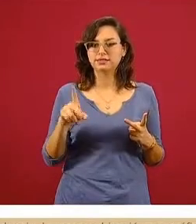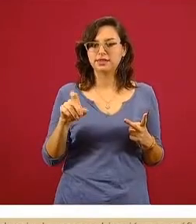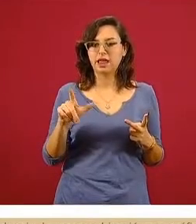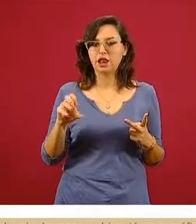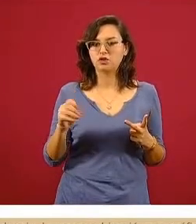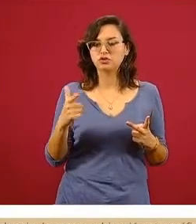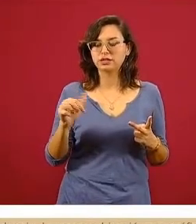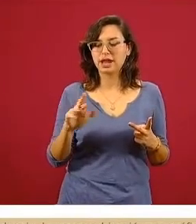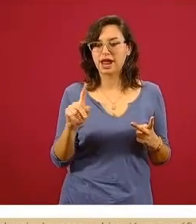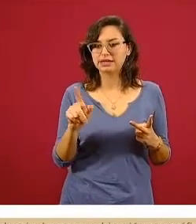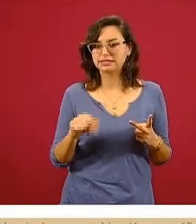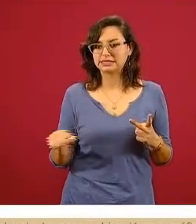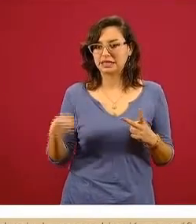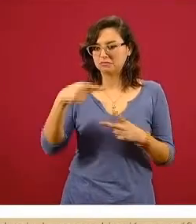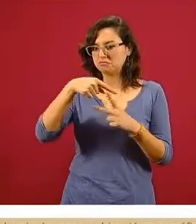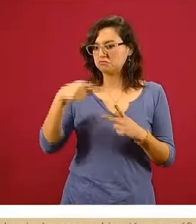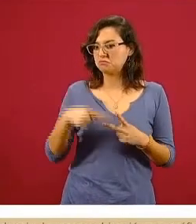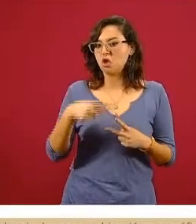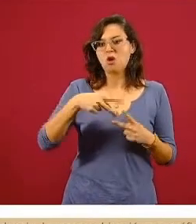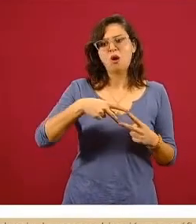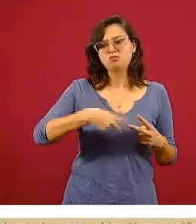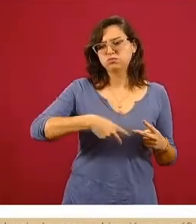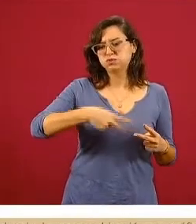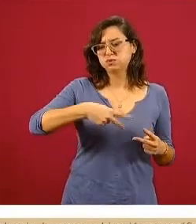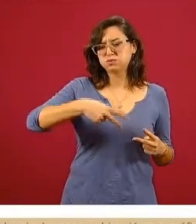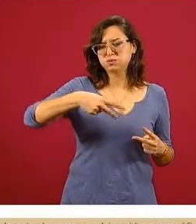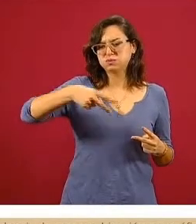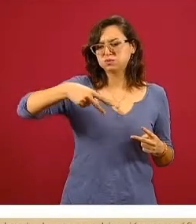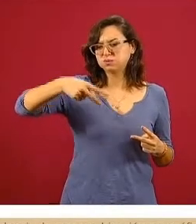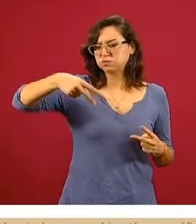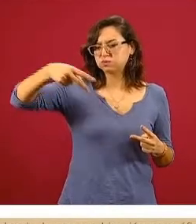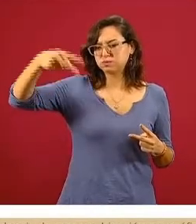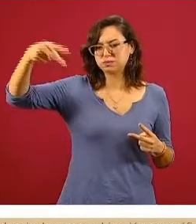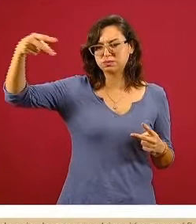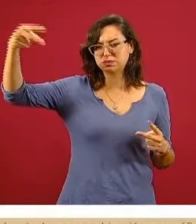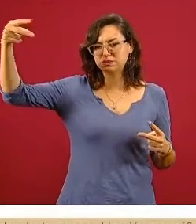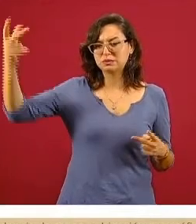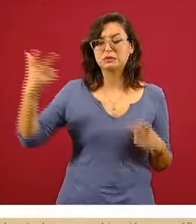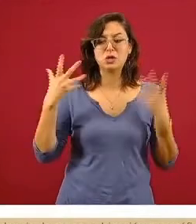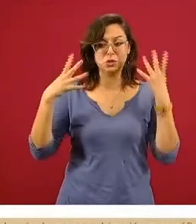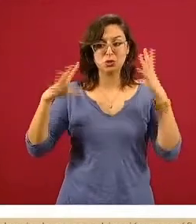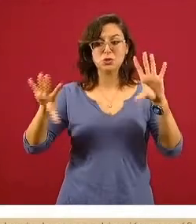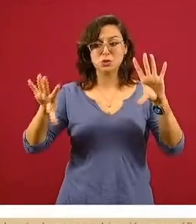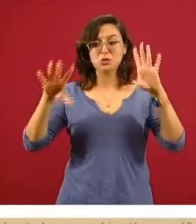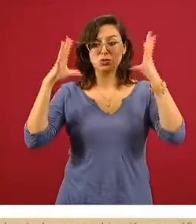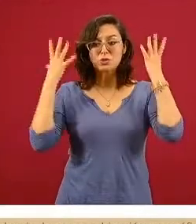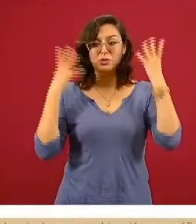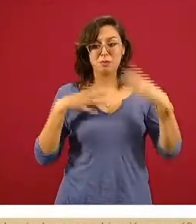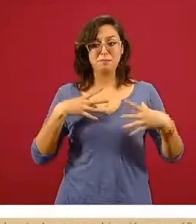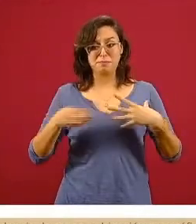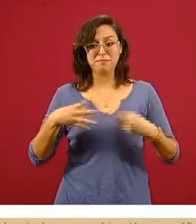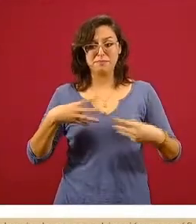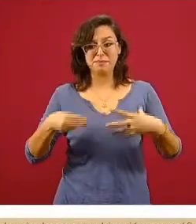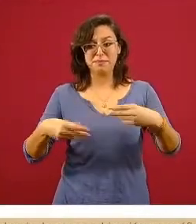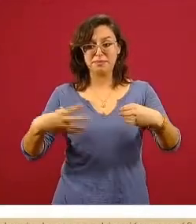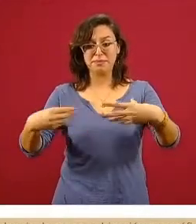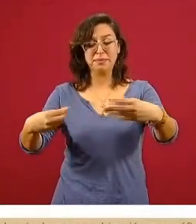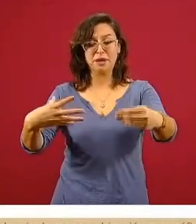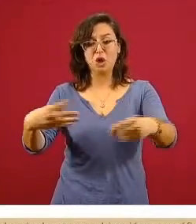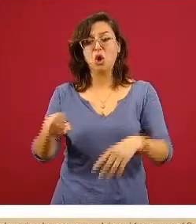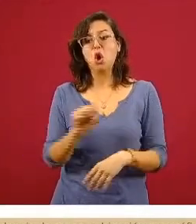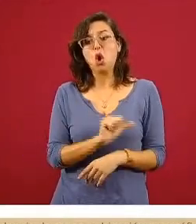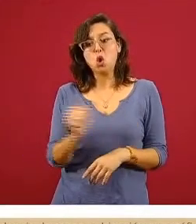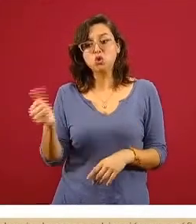han tenido un ascenso desde la semana 23 en adelante con una velocidad importante.